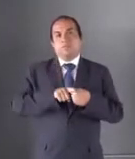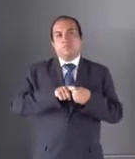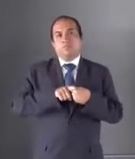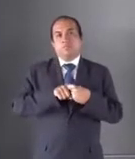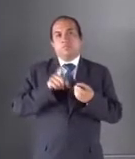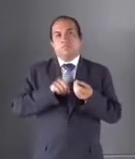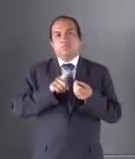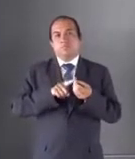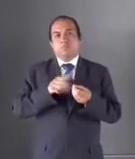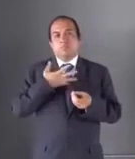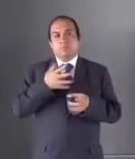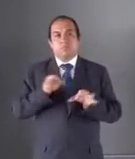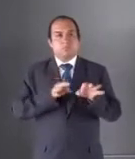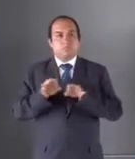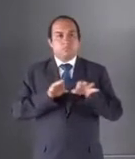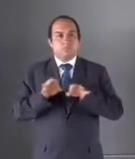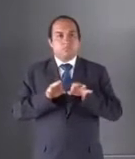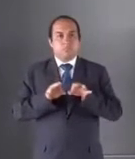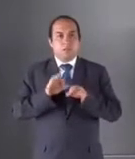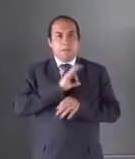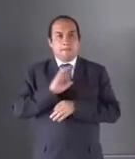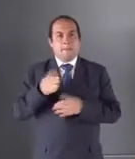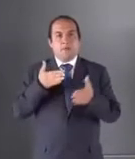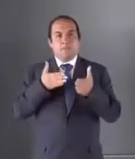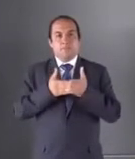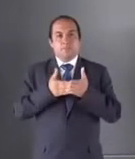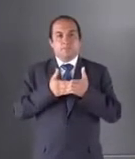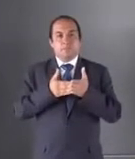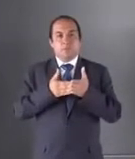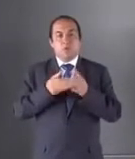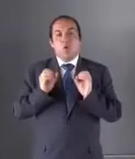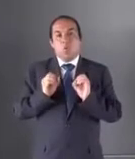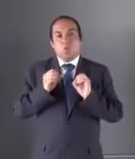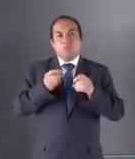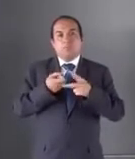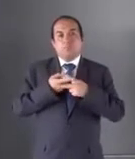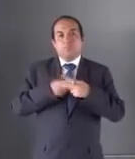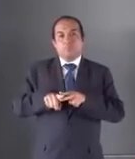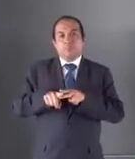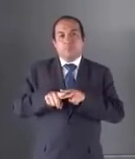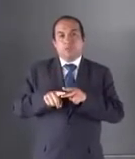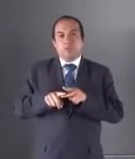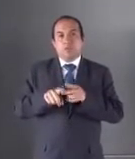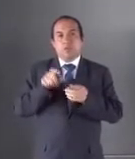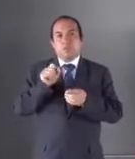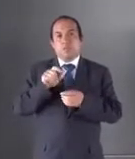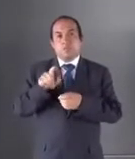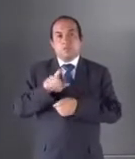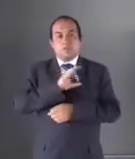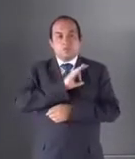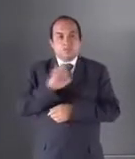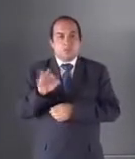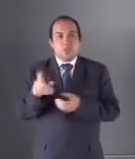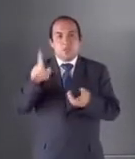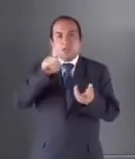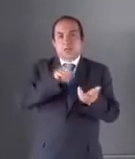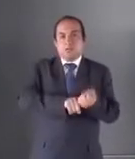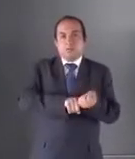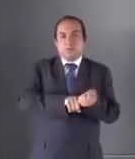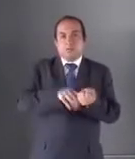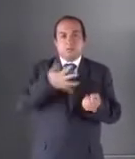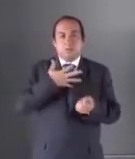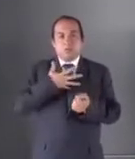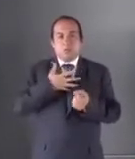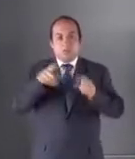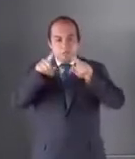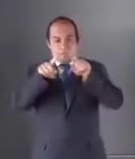opera, desde donde se puede detener, arrancar, y desde donde también en el interior se tiene una